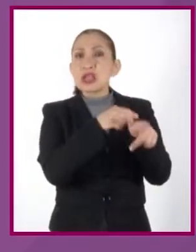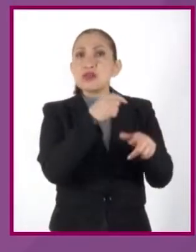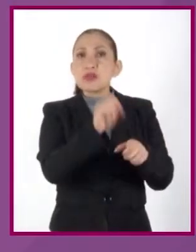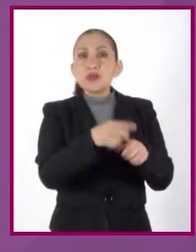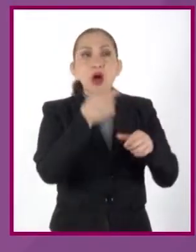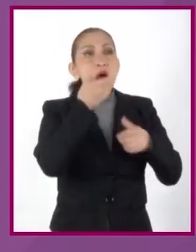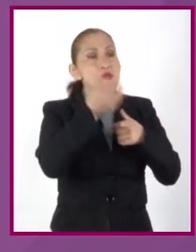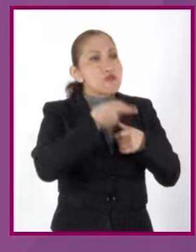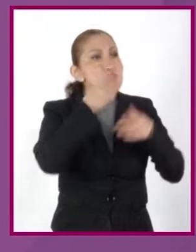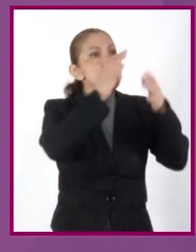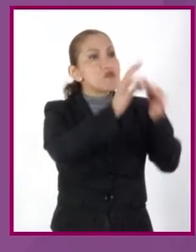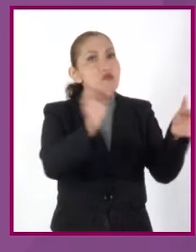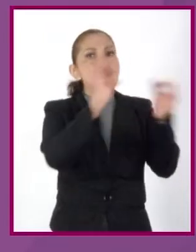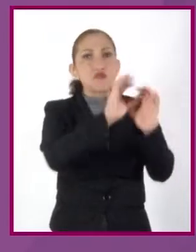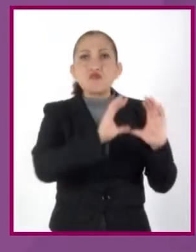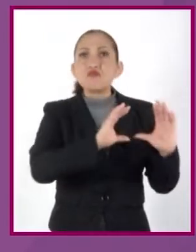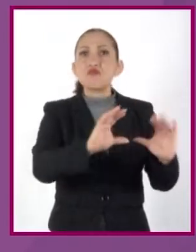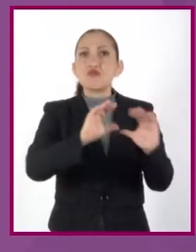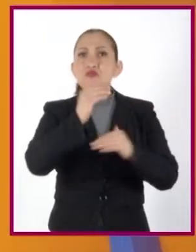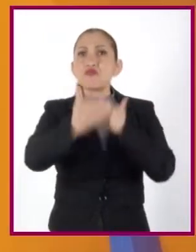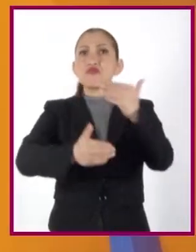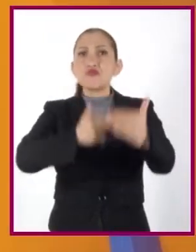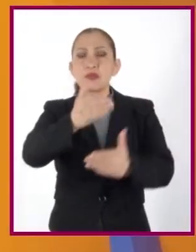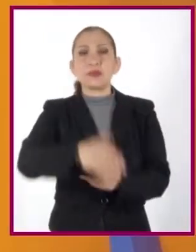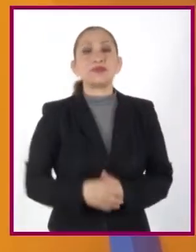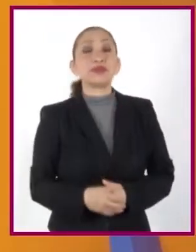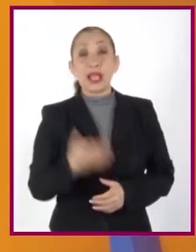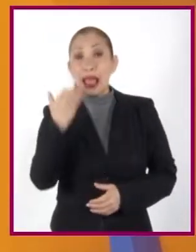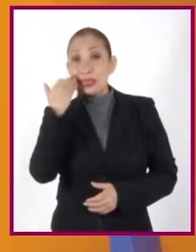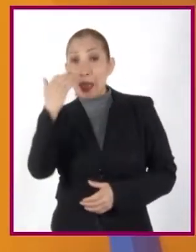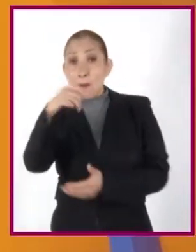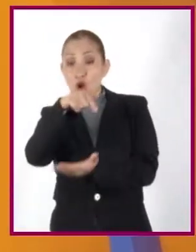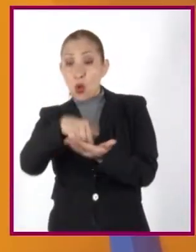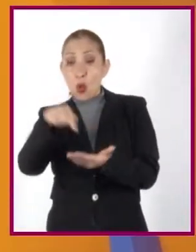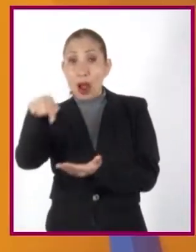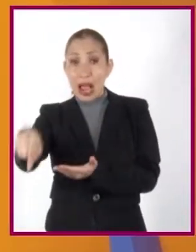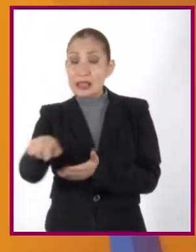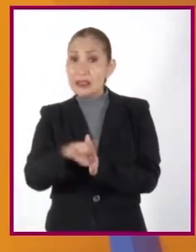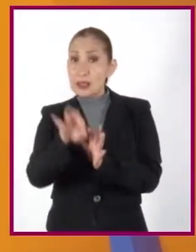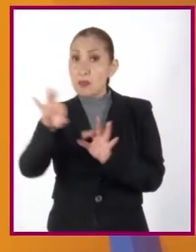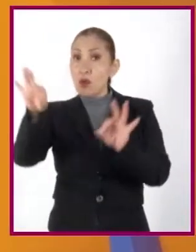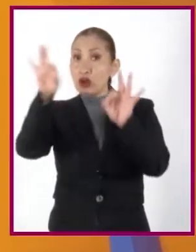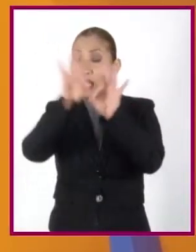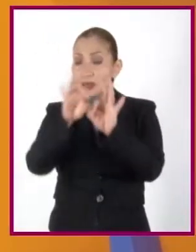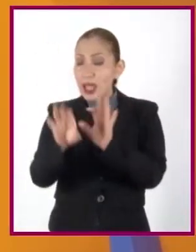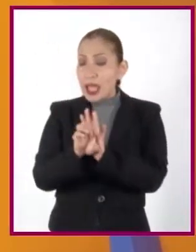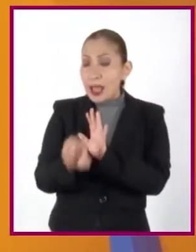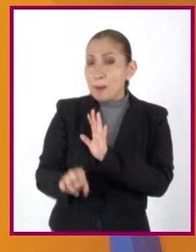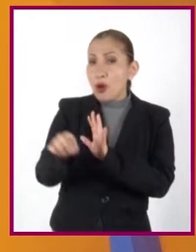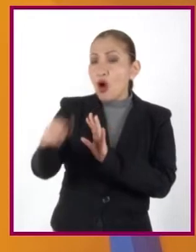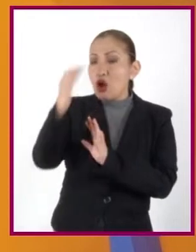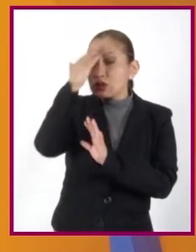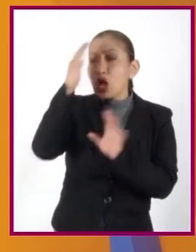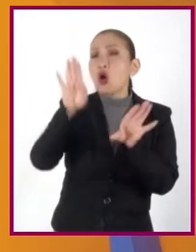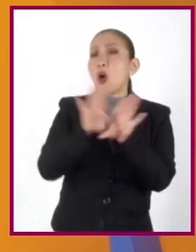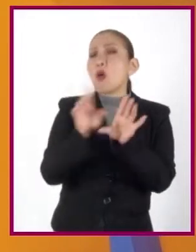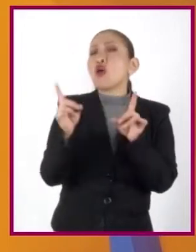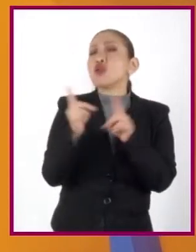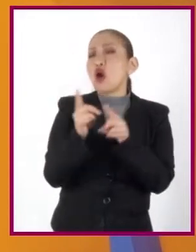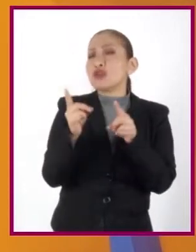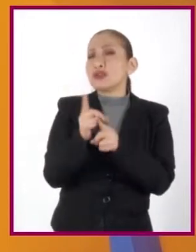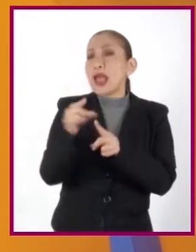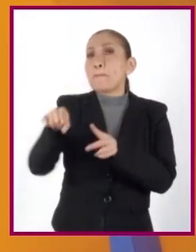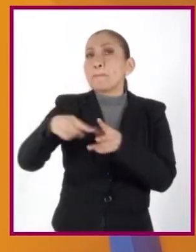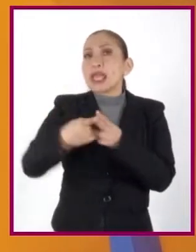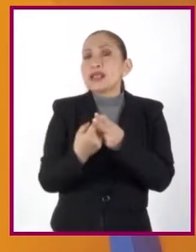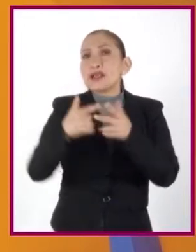a la tradición oral de nuestra cultura. El tiempo y el lugar son referentes que nos permiten conocer cuándo, cómo y dónde